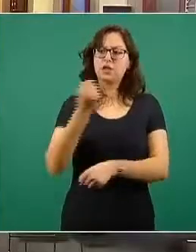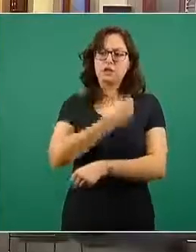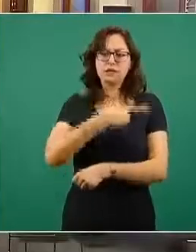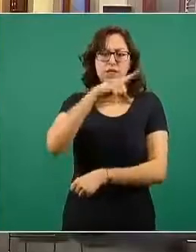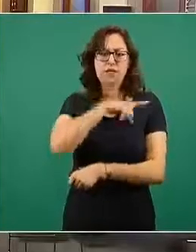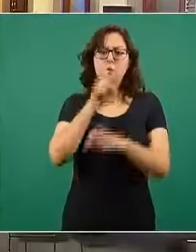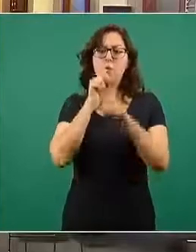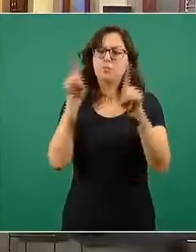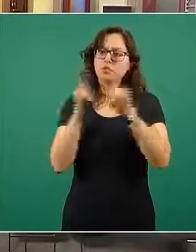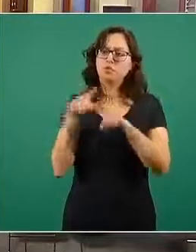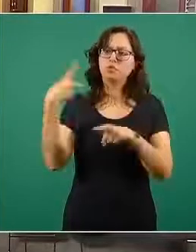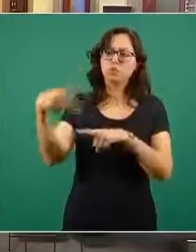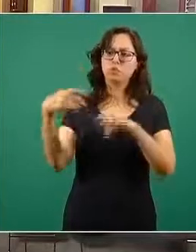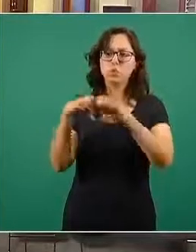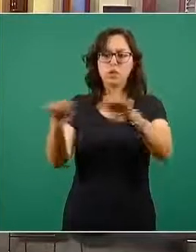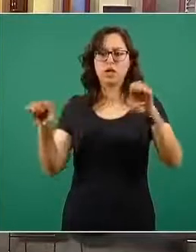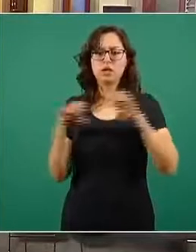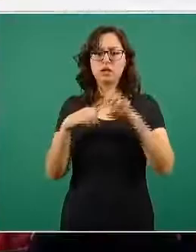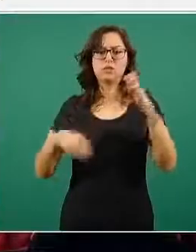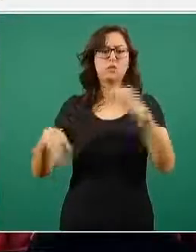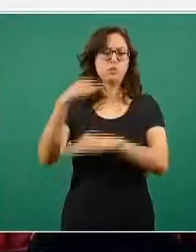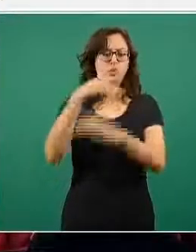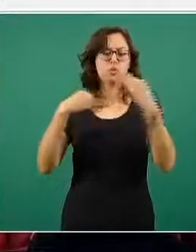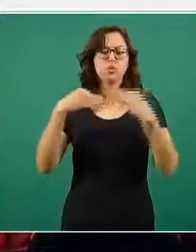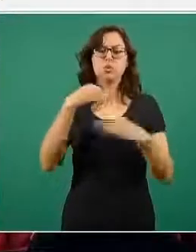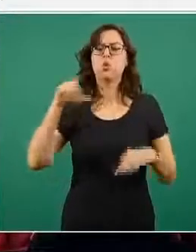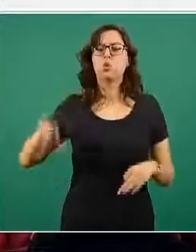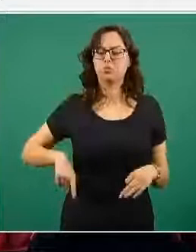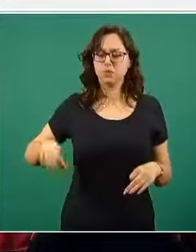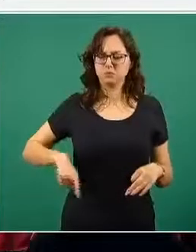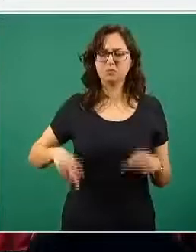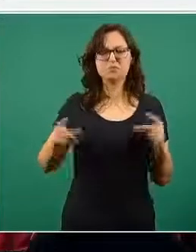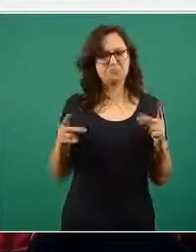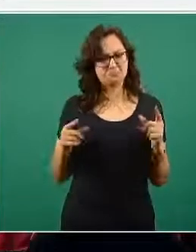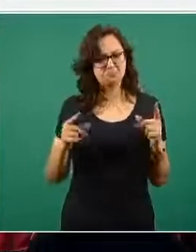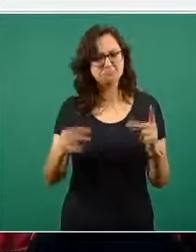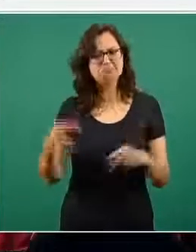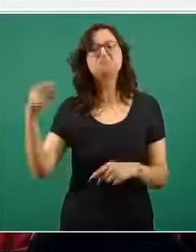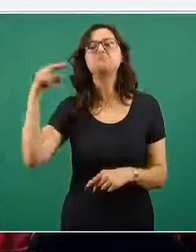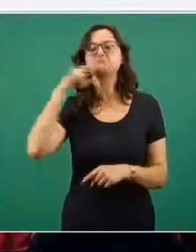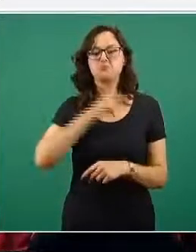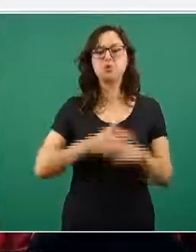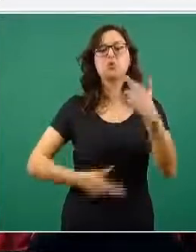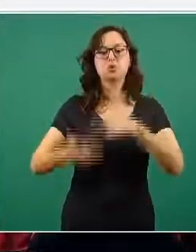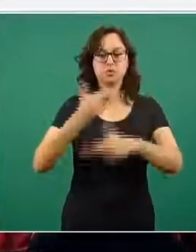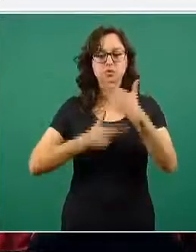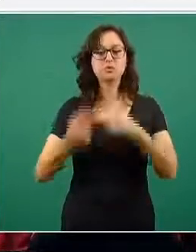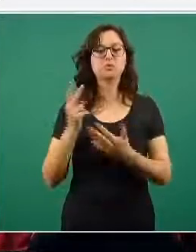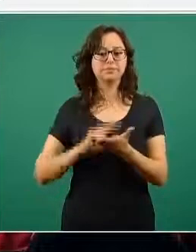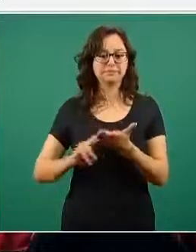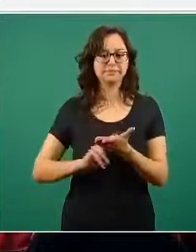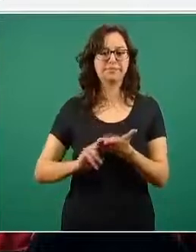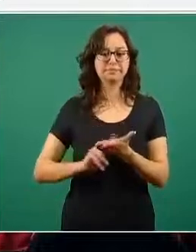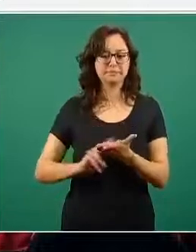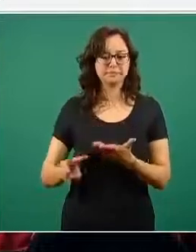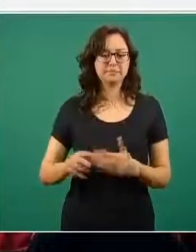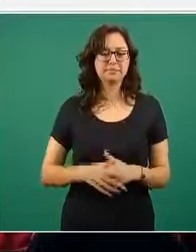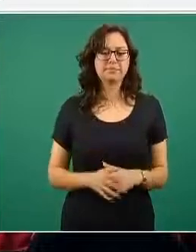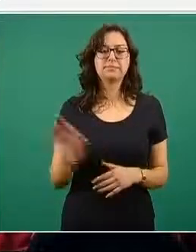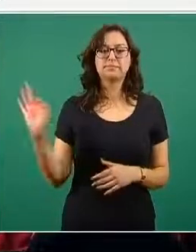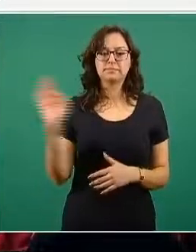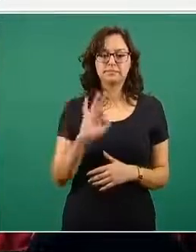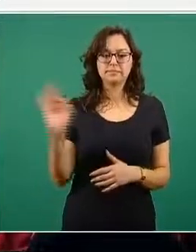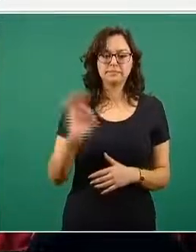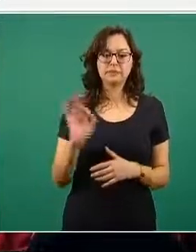de la Secretaría de Salud y de todo el gobierno del Estado podrán regresar al semáforo verde en muy poco tiempo,